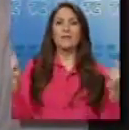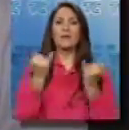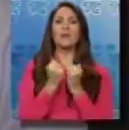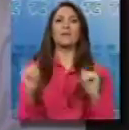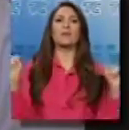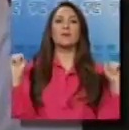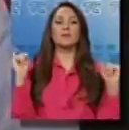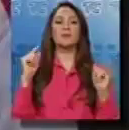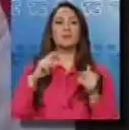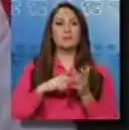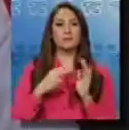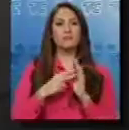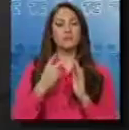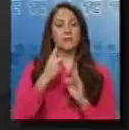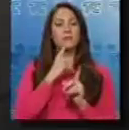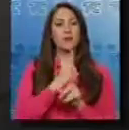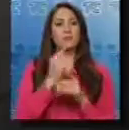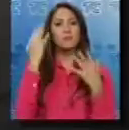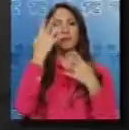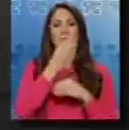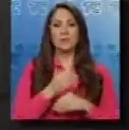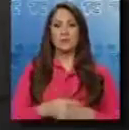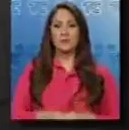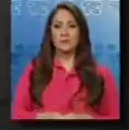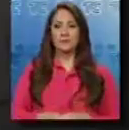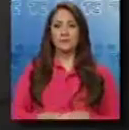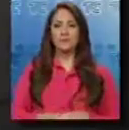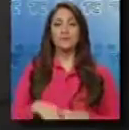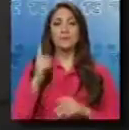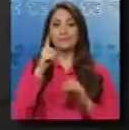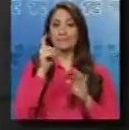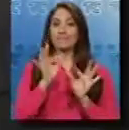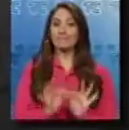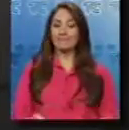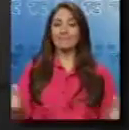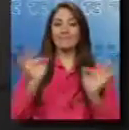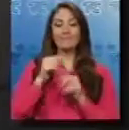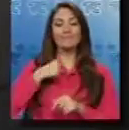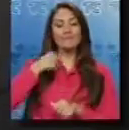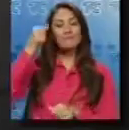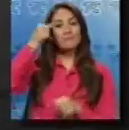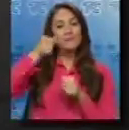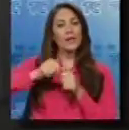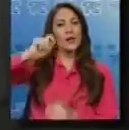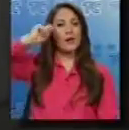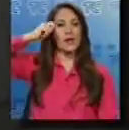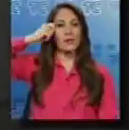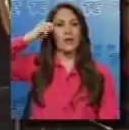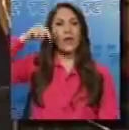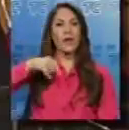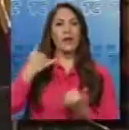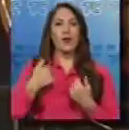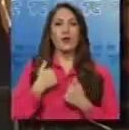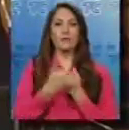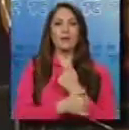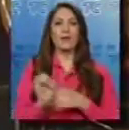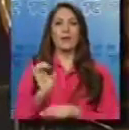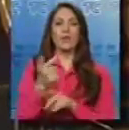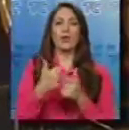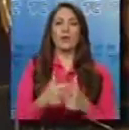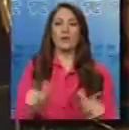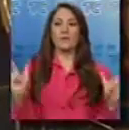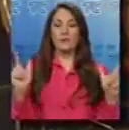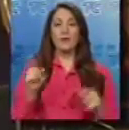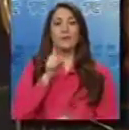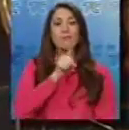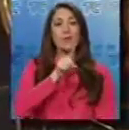y estuvo a la altura realmente. Es un motivo bastante importante para poder recordar que somos un país libre. El 10 de